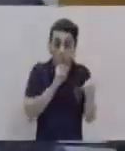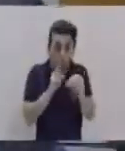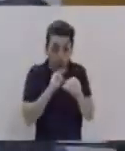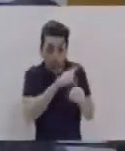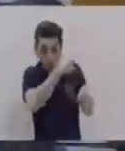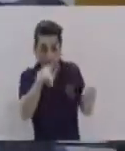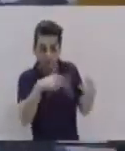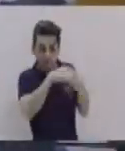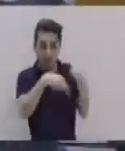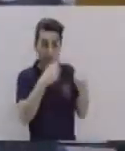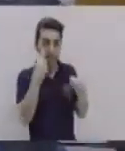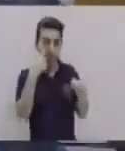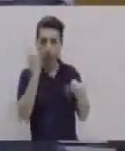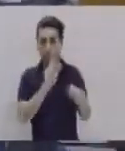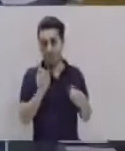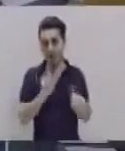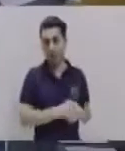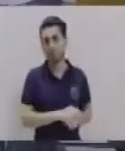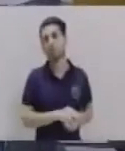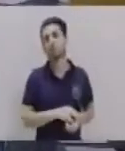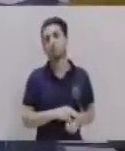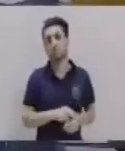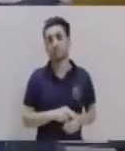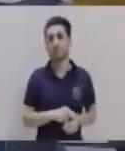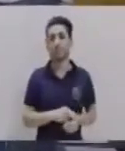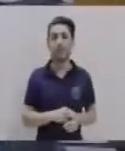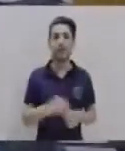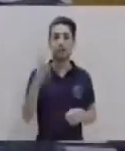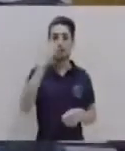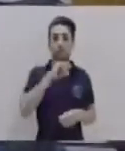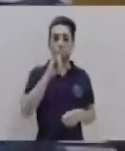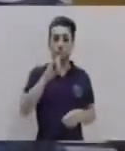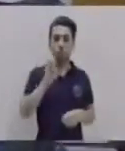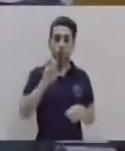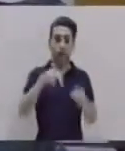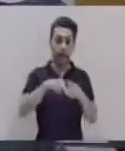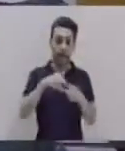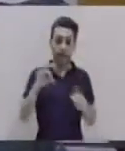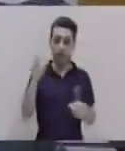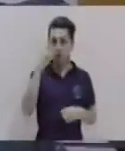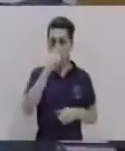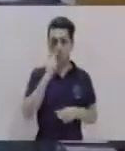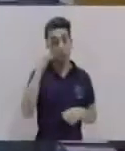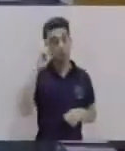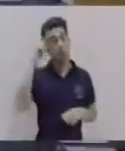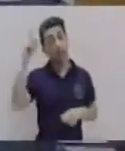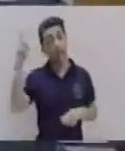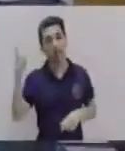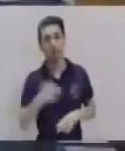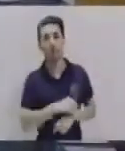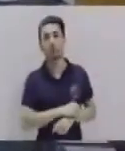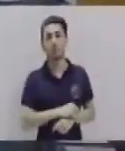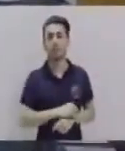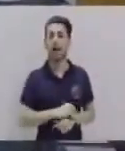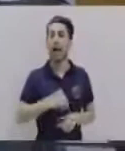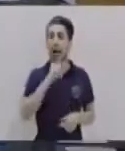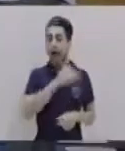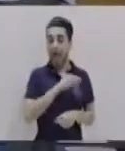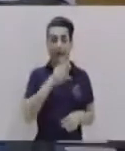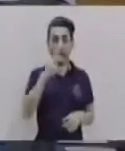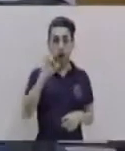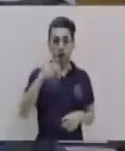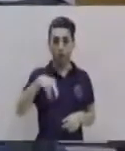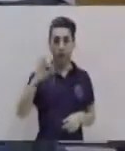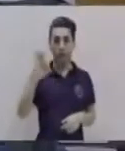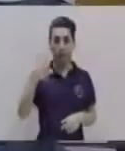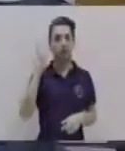no los pudieran observar. Los sueños. ¿Por qué los sueños? Porque Romeo soñaba con estar con Julieta y la